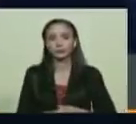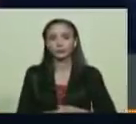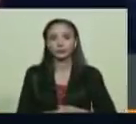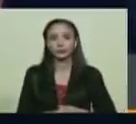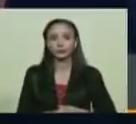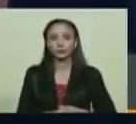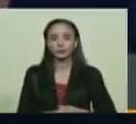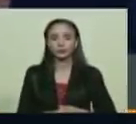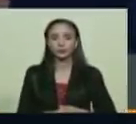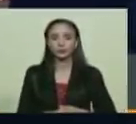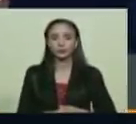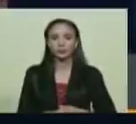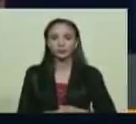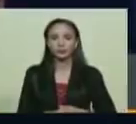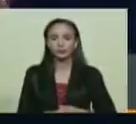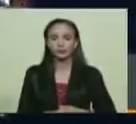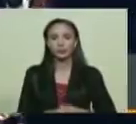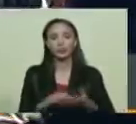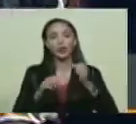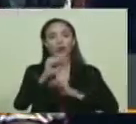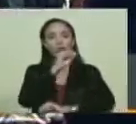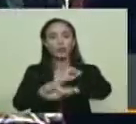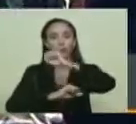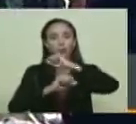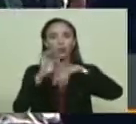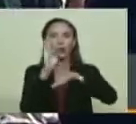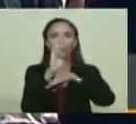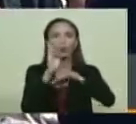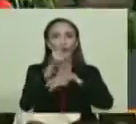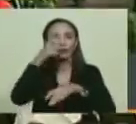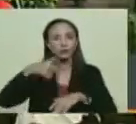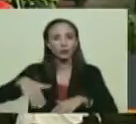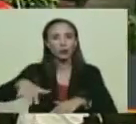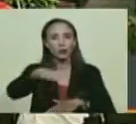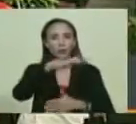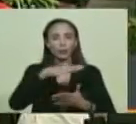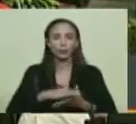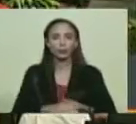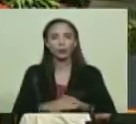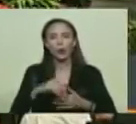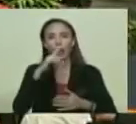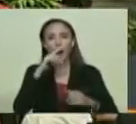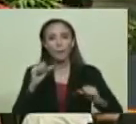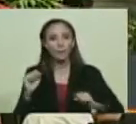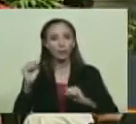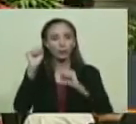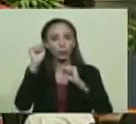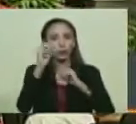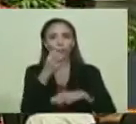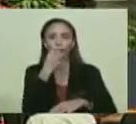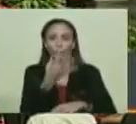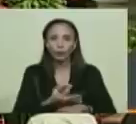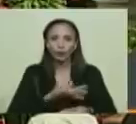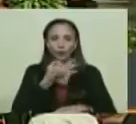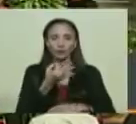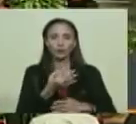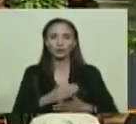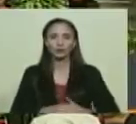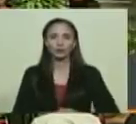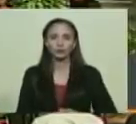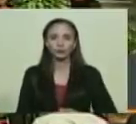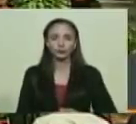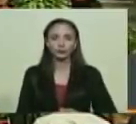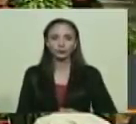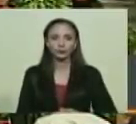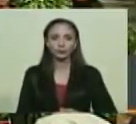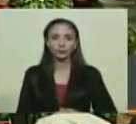Nace en el Esequibo. Proteger, defender y servir a nuestro pueblo. Mi comandante en jefe, buenas tardes. Permiso para hablar con usted y